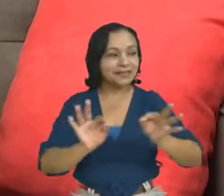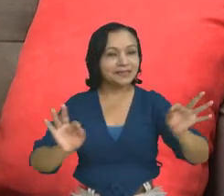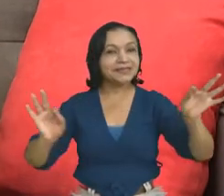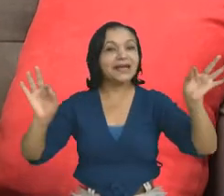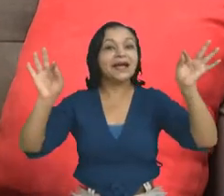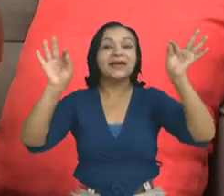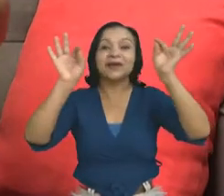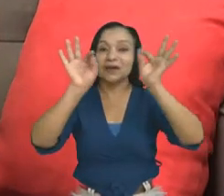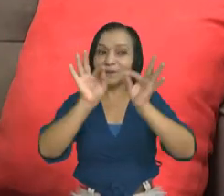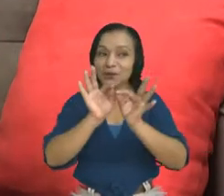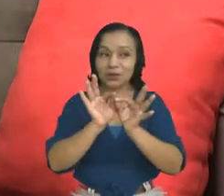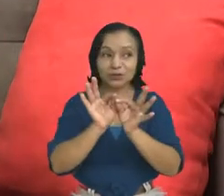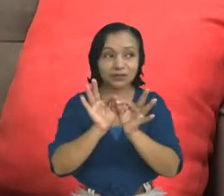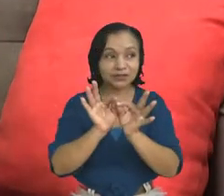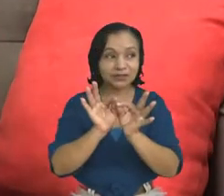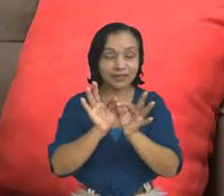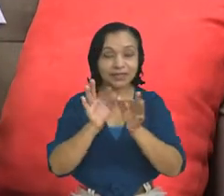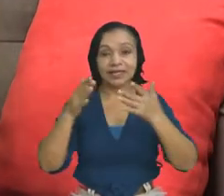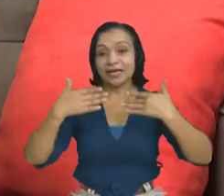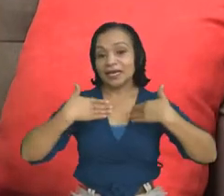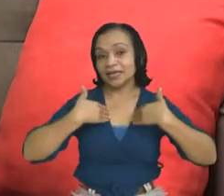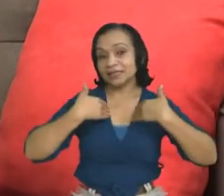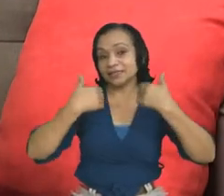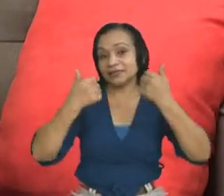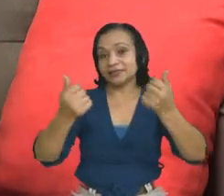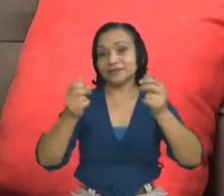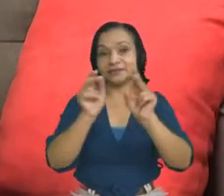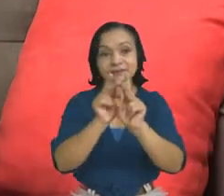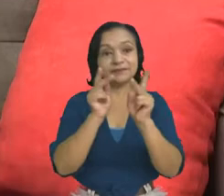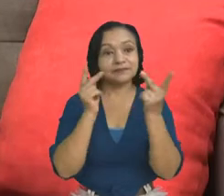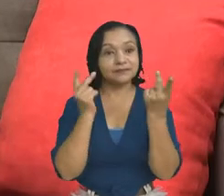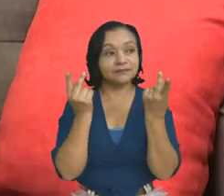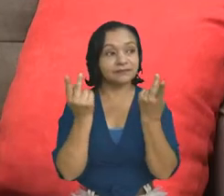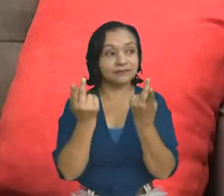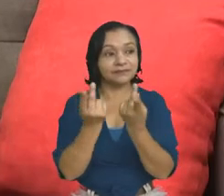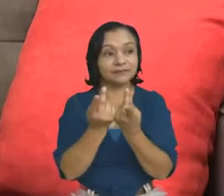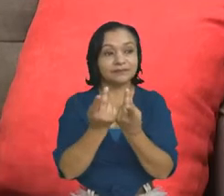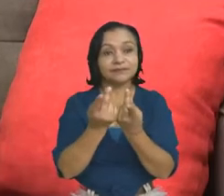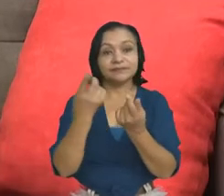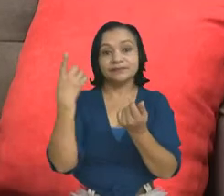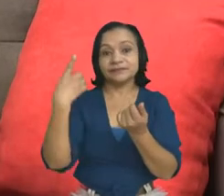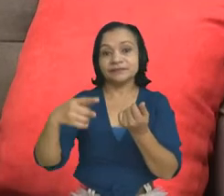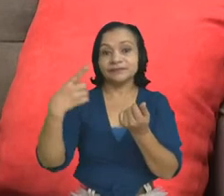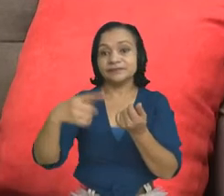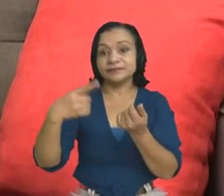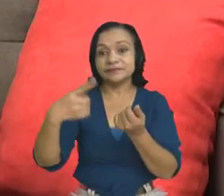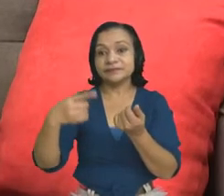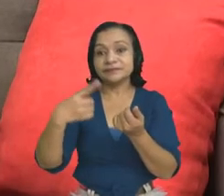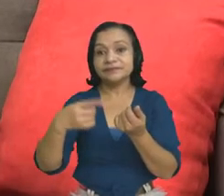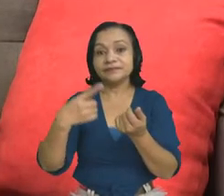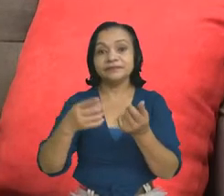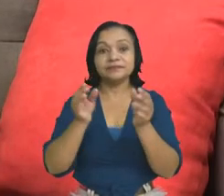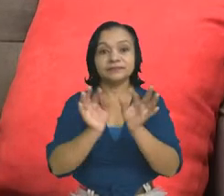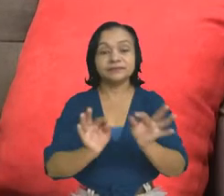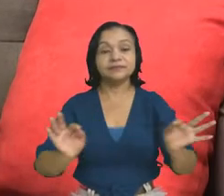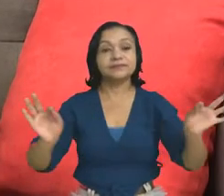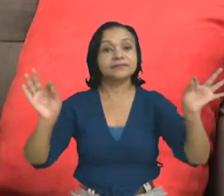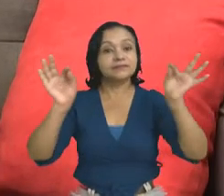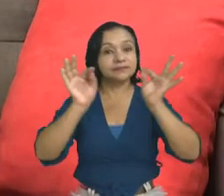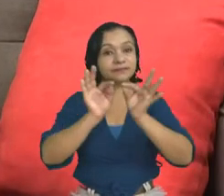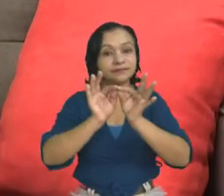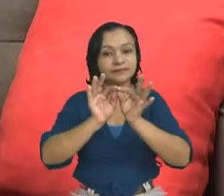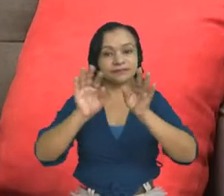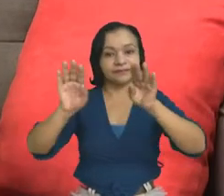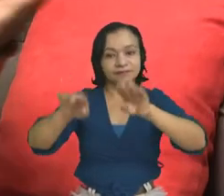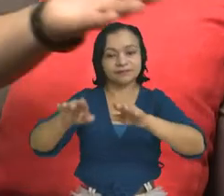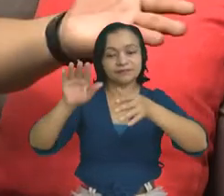parte, en principio, de la salud de nuestro pueblo, pero también como parte de ese proceso de restitución de derechos, me encuentro muy gratamente acompañado con la compañera